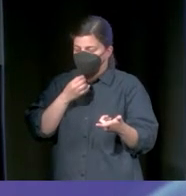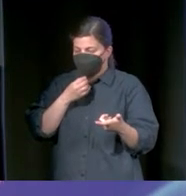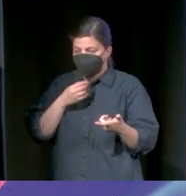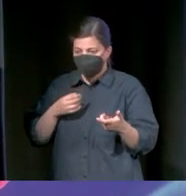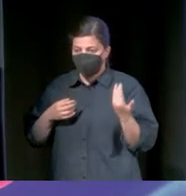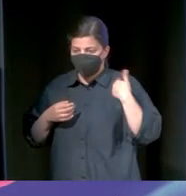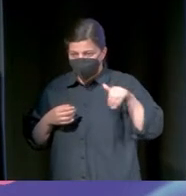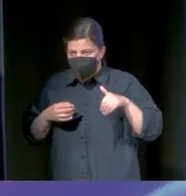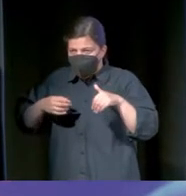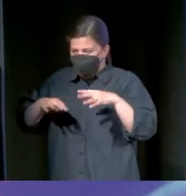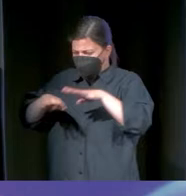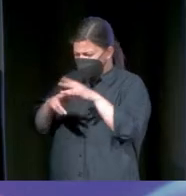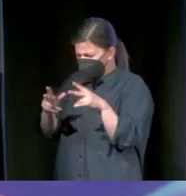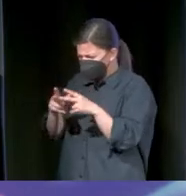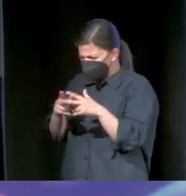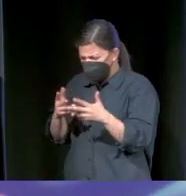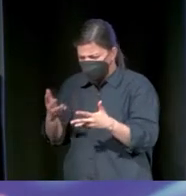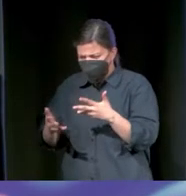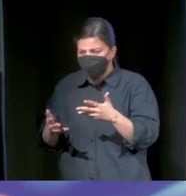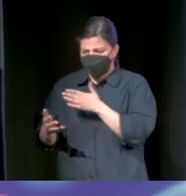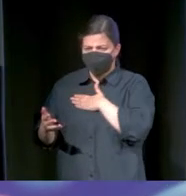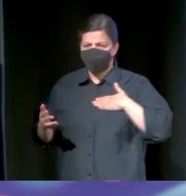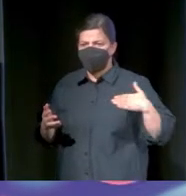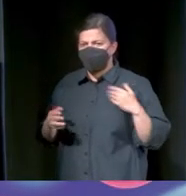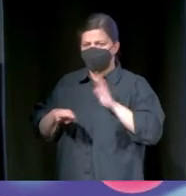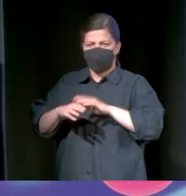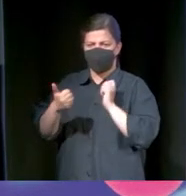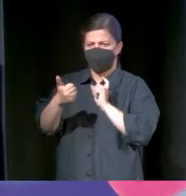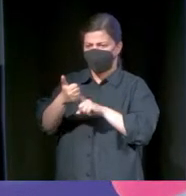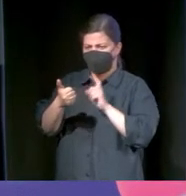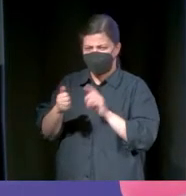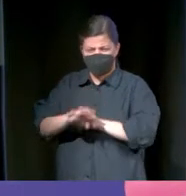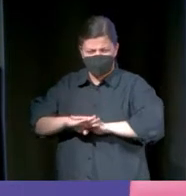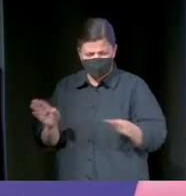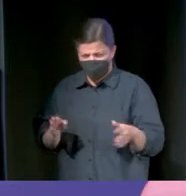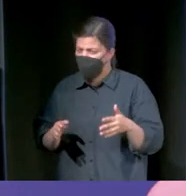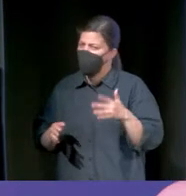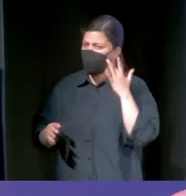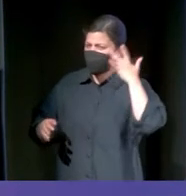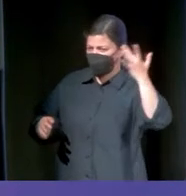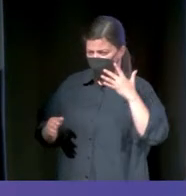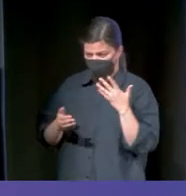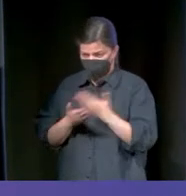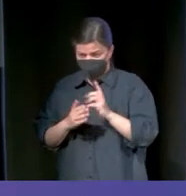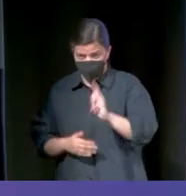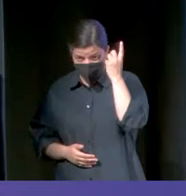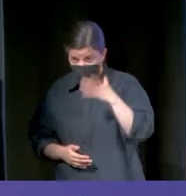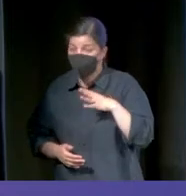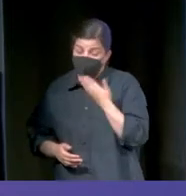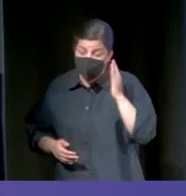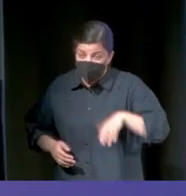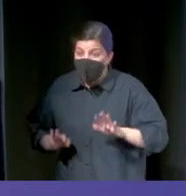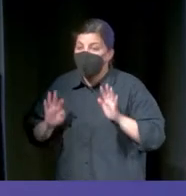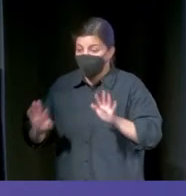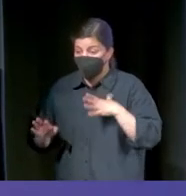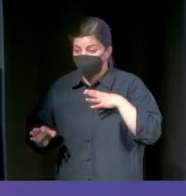desvirtuando lo que son las redes sociales y solamente lo quiere para generar likes eso lo quiere para ser el más popular de clase pues pueden volar pero a lo mejor molas